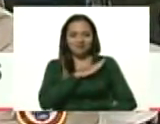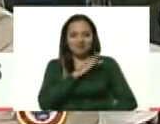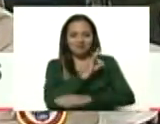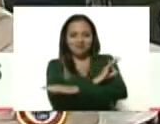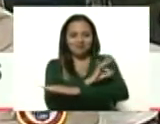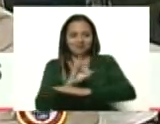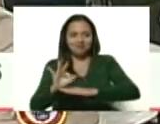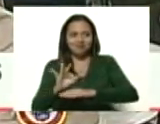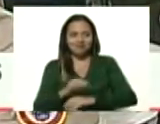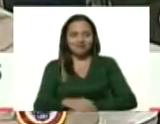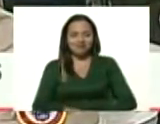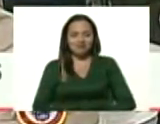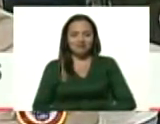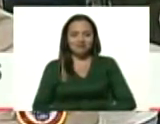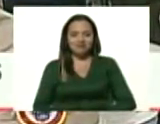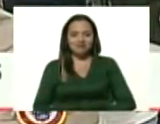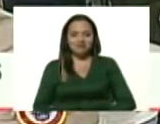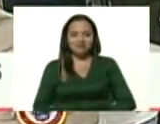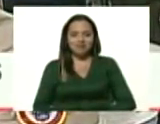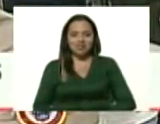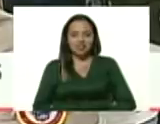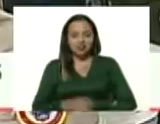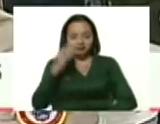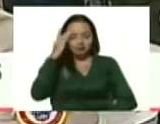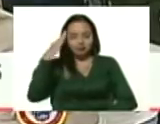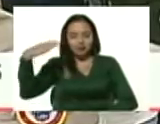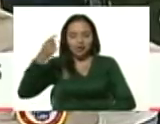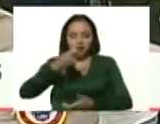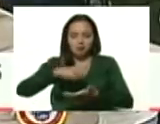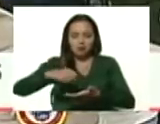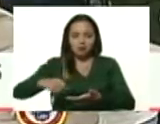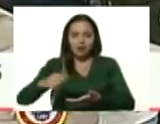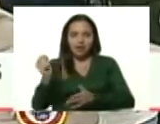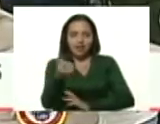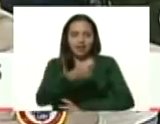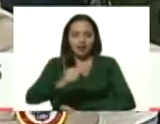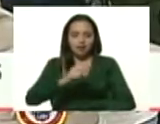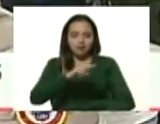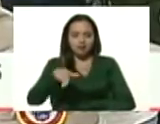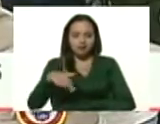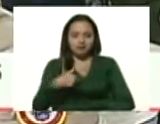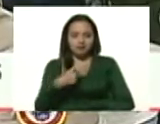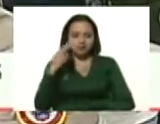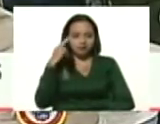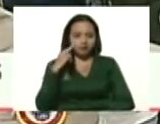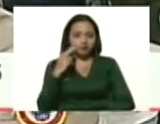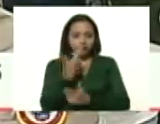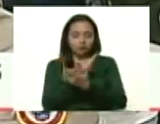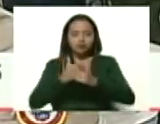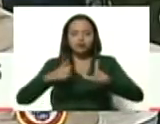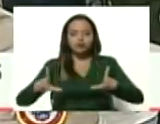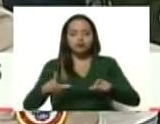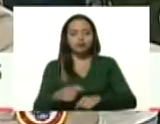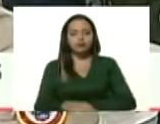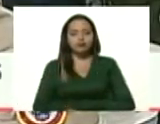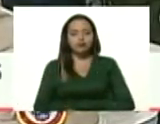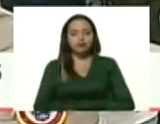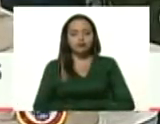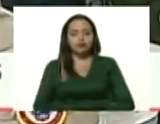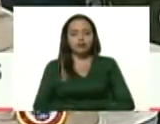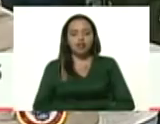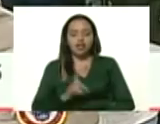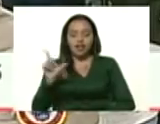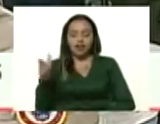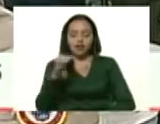con el genio, la pluma, la espada de nuestro libertador, que en la Gran